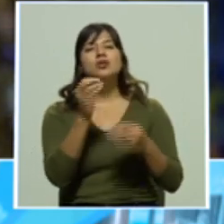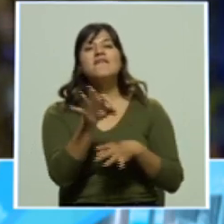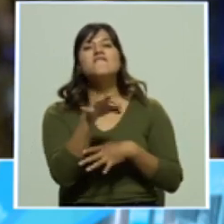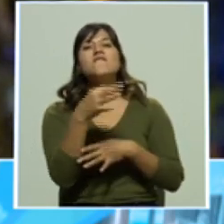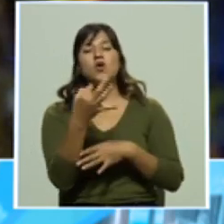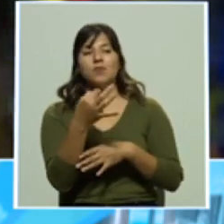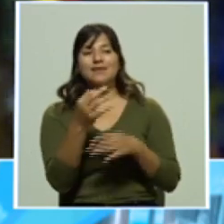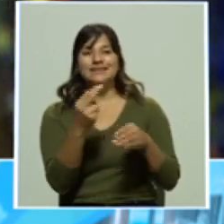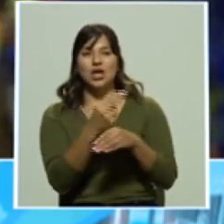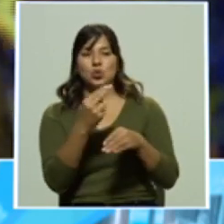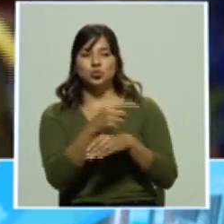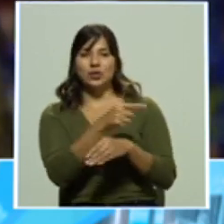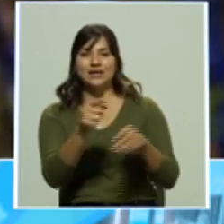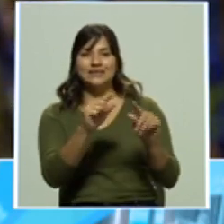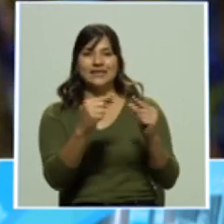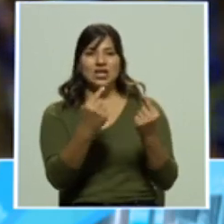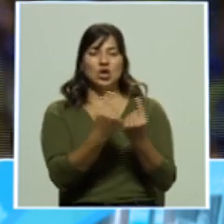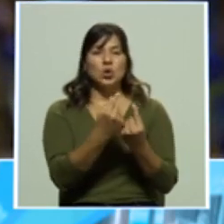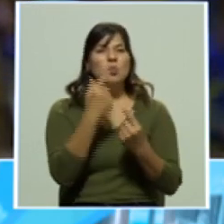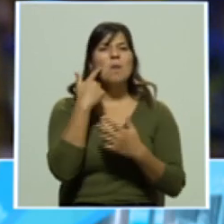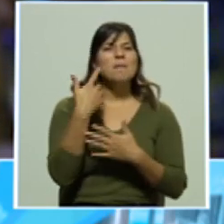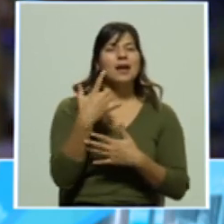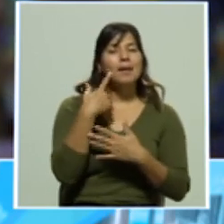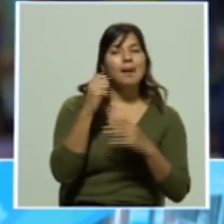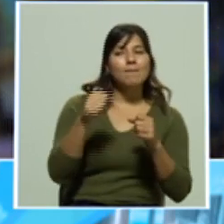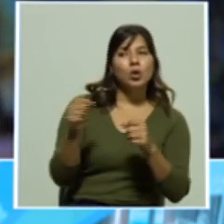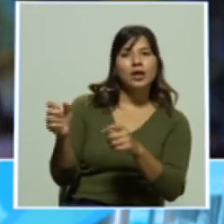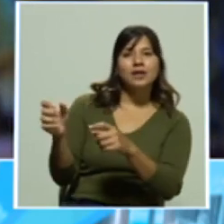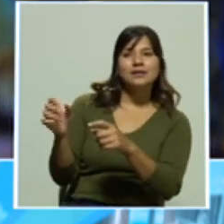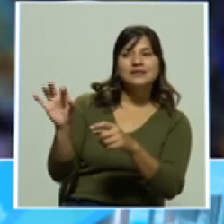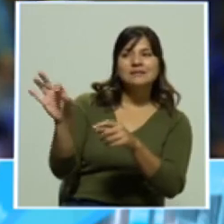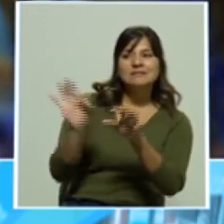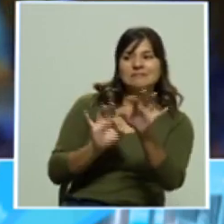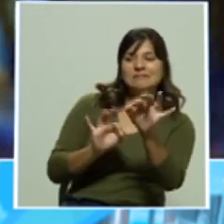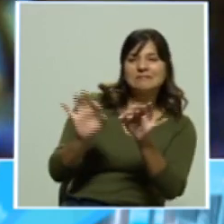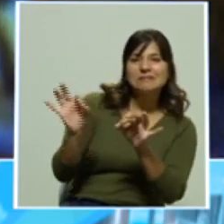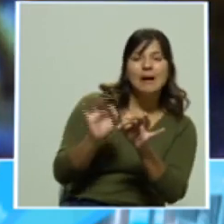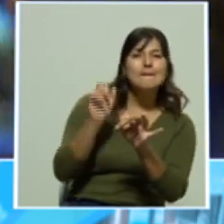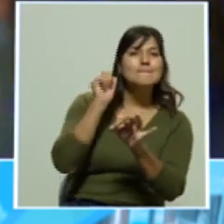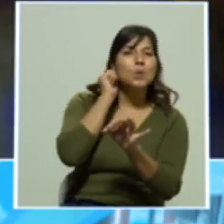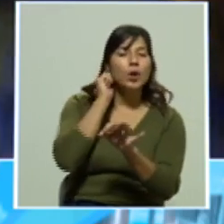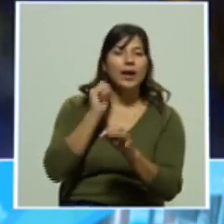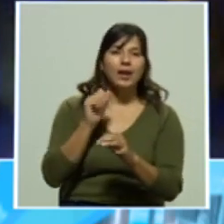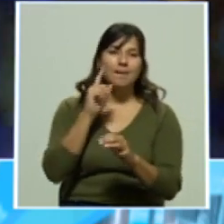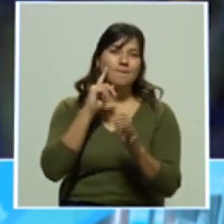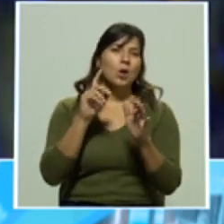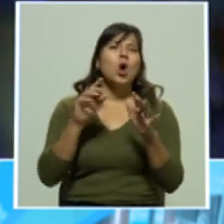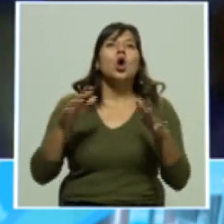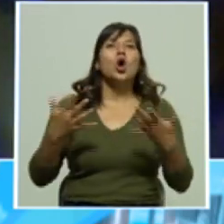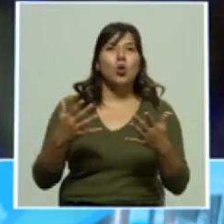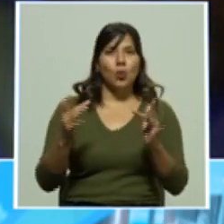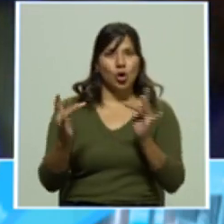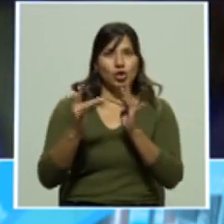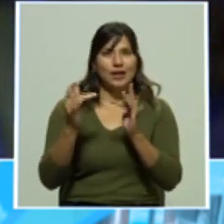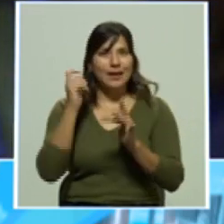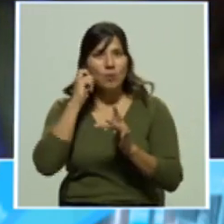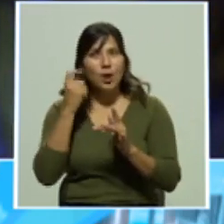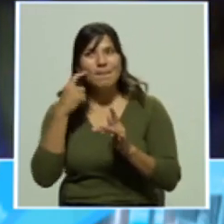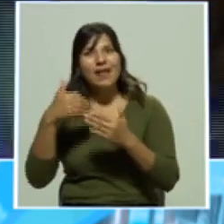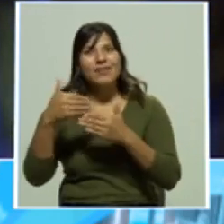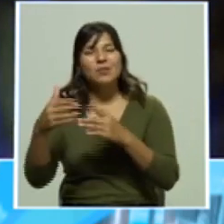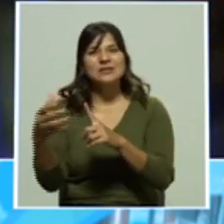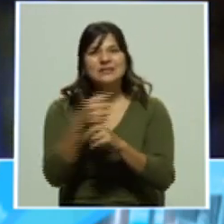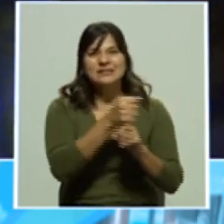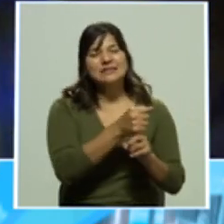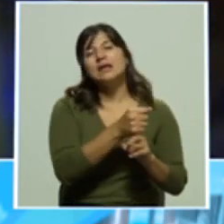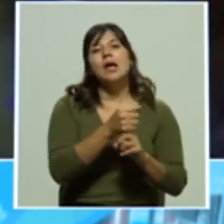utiliza la organización para poder reclutar a las posibles víctimas, entre ellos las redes sociales como el Facebook. Por medio de esta red social